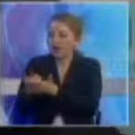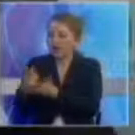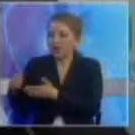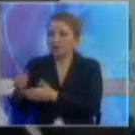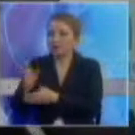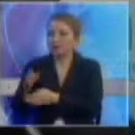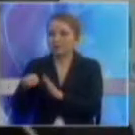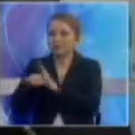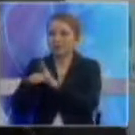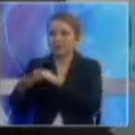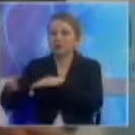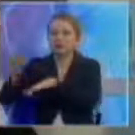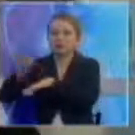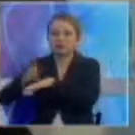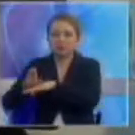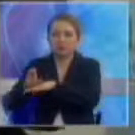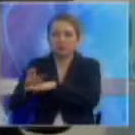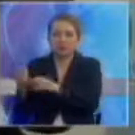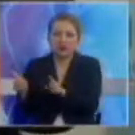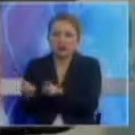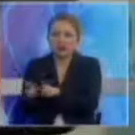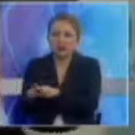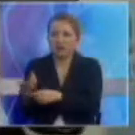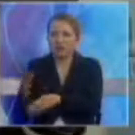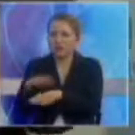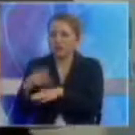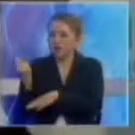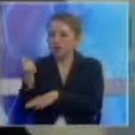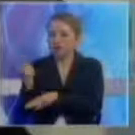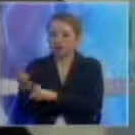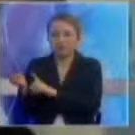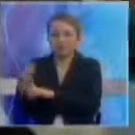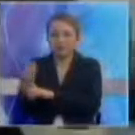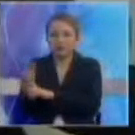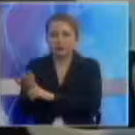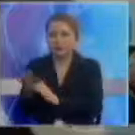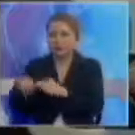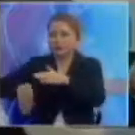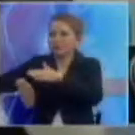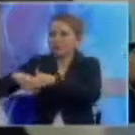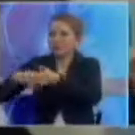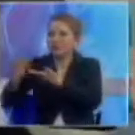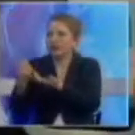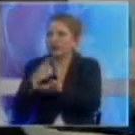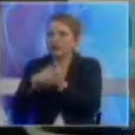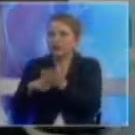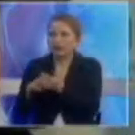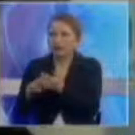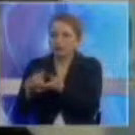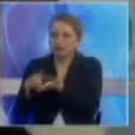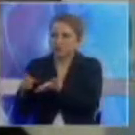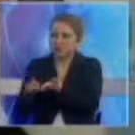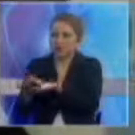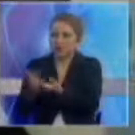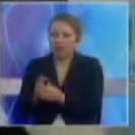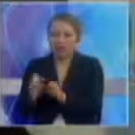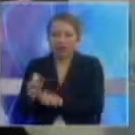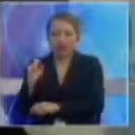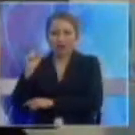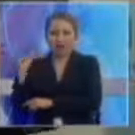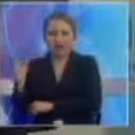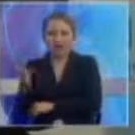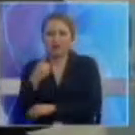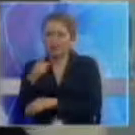del Banco Central del Ecuador. E igual caso en el dinero electrónico. No llegará a ser una cantidad significativa que